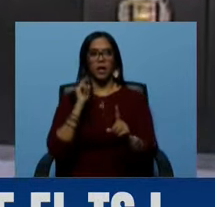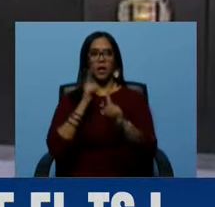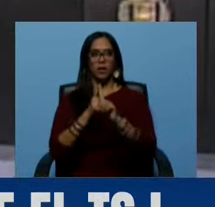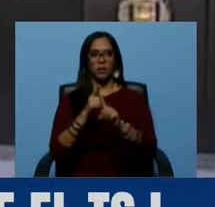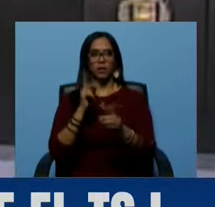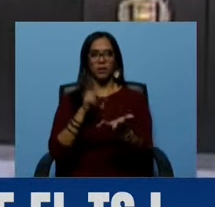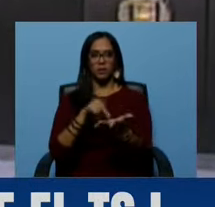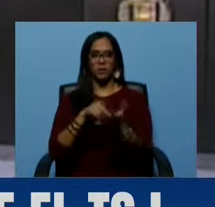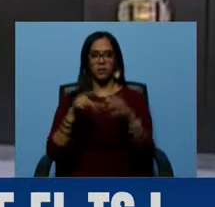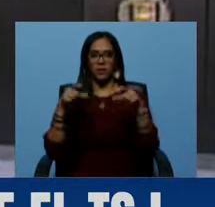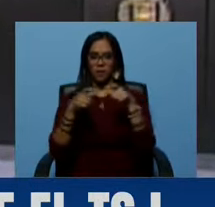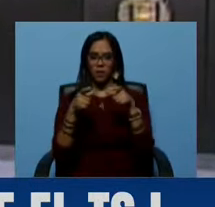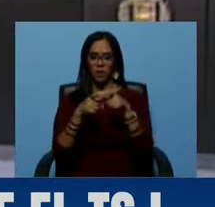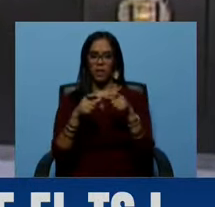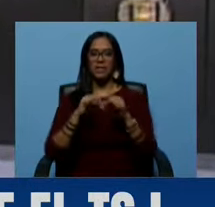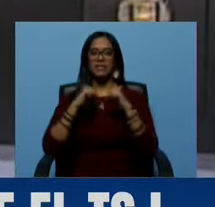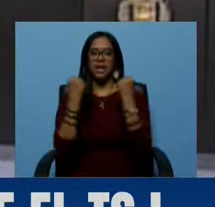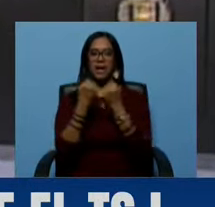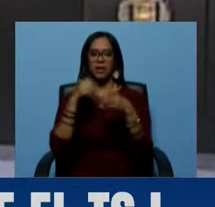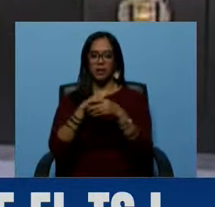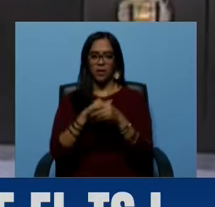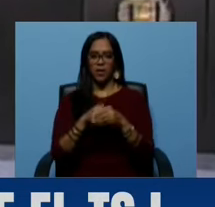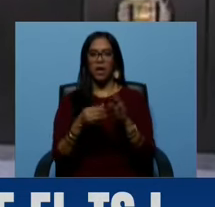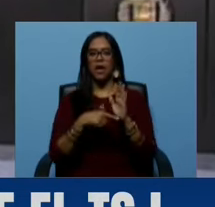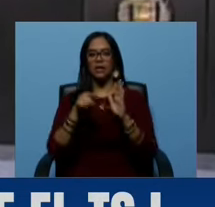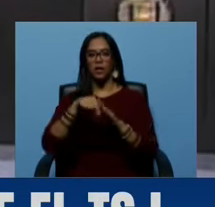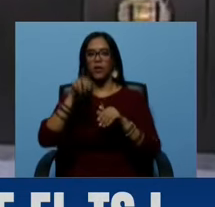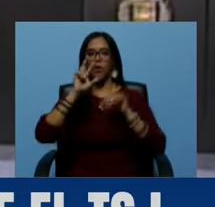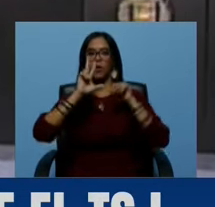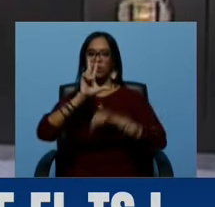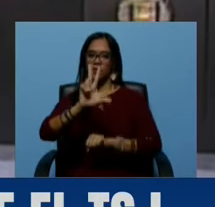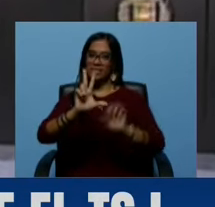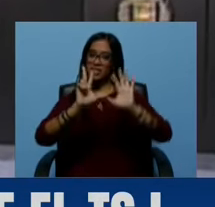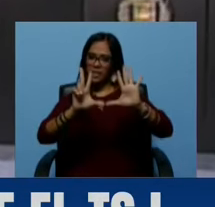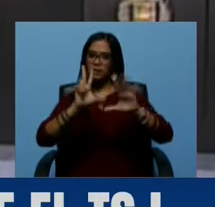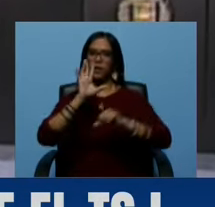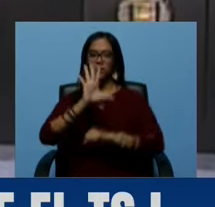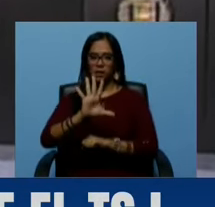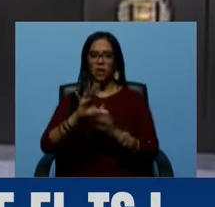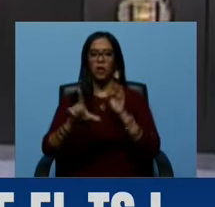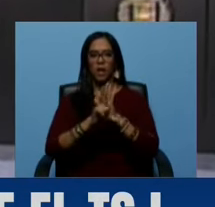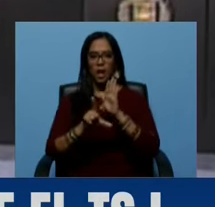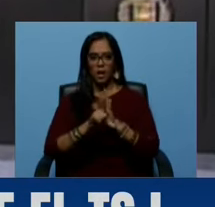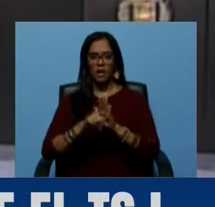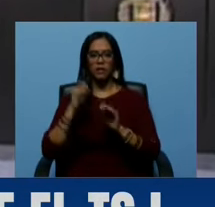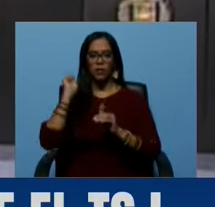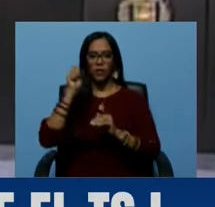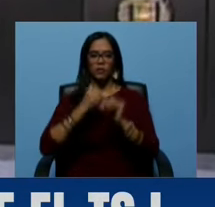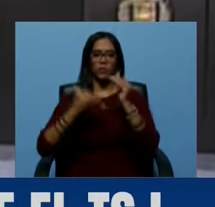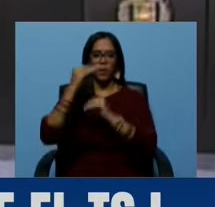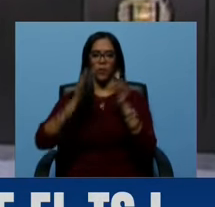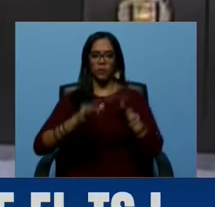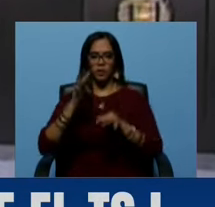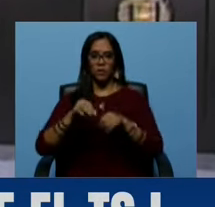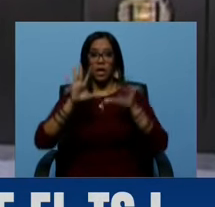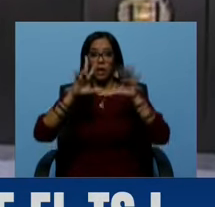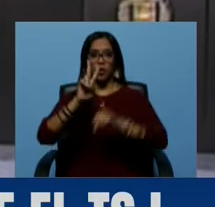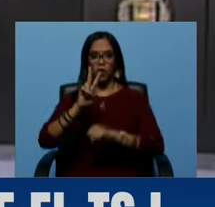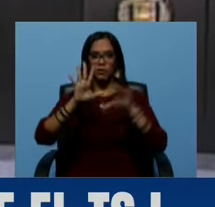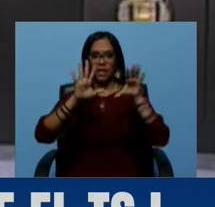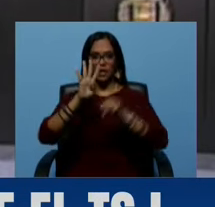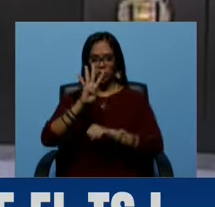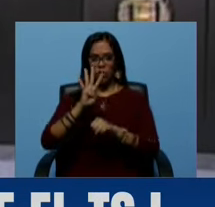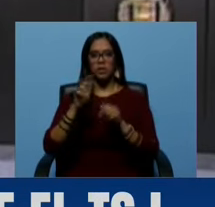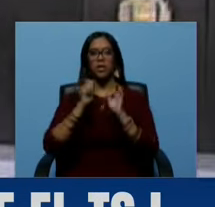acto en sala electoral es de conformidad con lo previsto en los artículos 85 de la Ley Orgánica del Tribunal Supremo de Justicia, 12 y 14 del Código